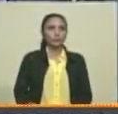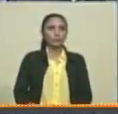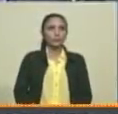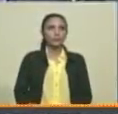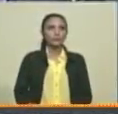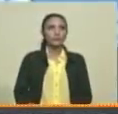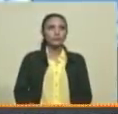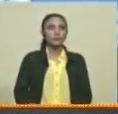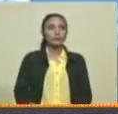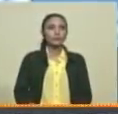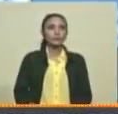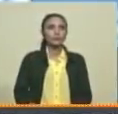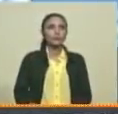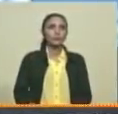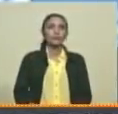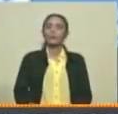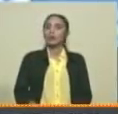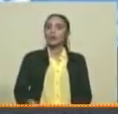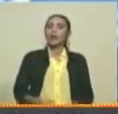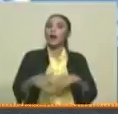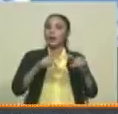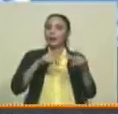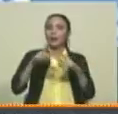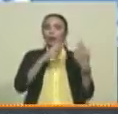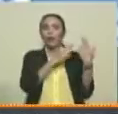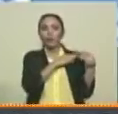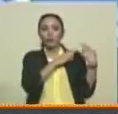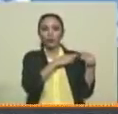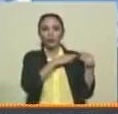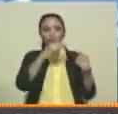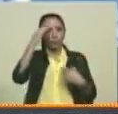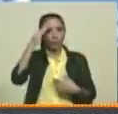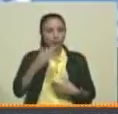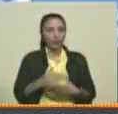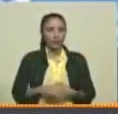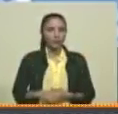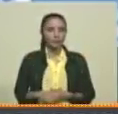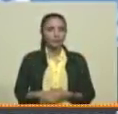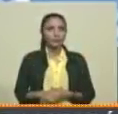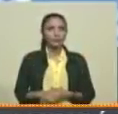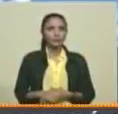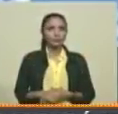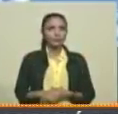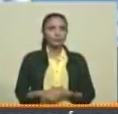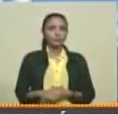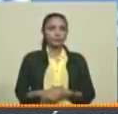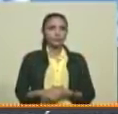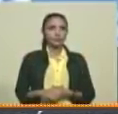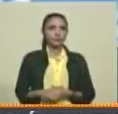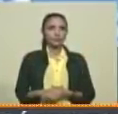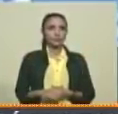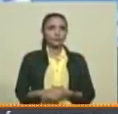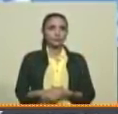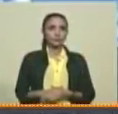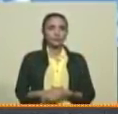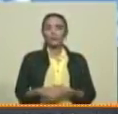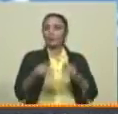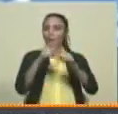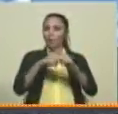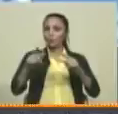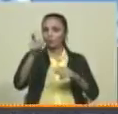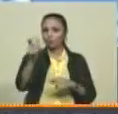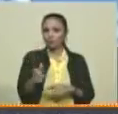Ya el general en jefe, Vladimir Padrino, el almirante en jefe, comandante estratégico operacional, Remigio